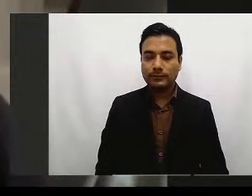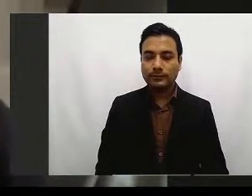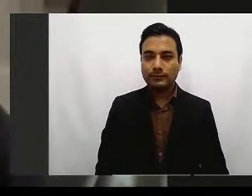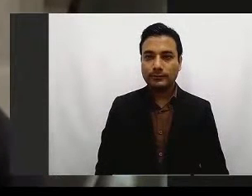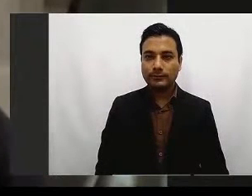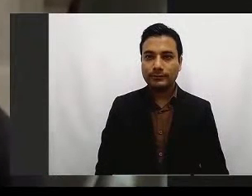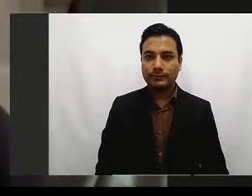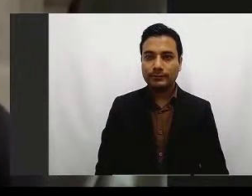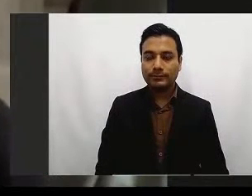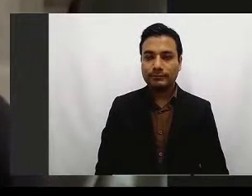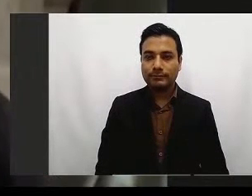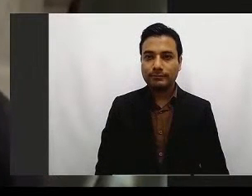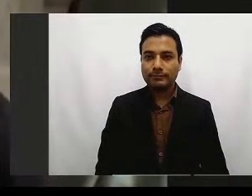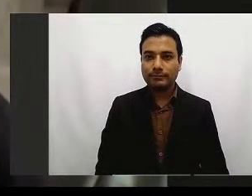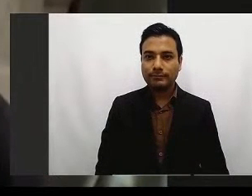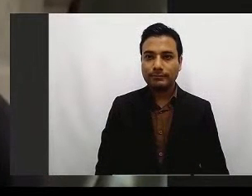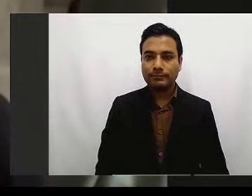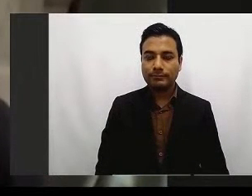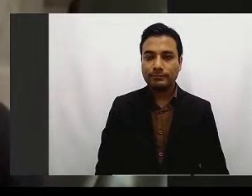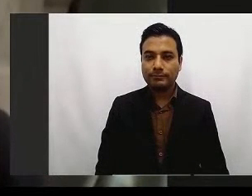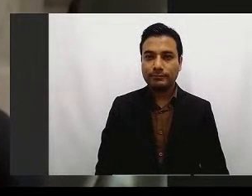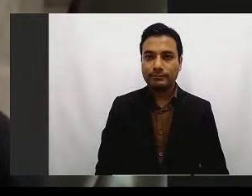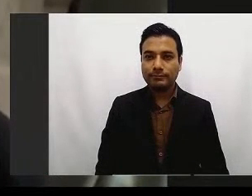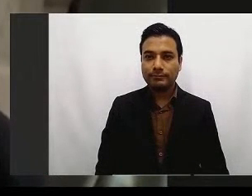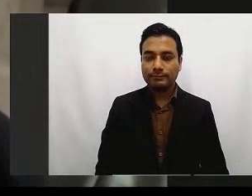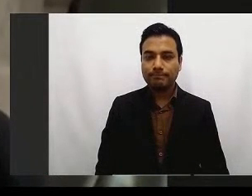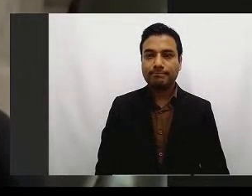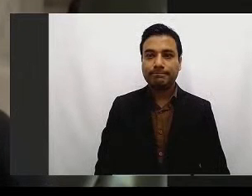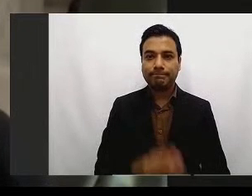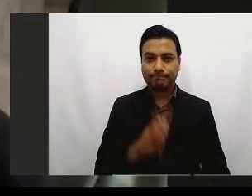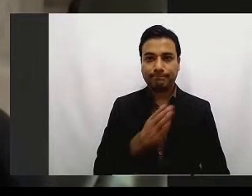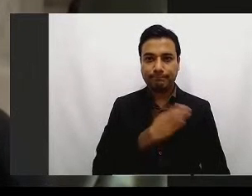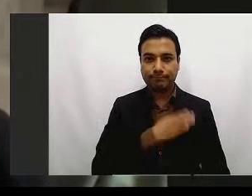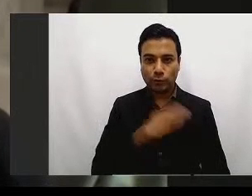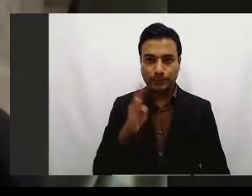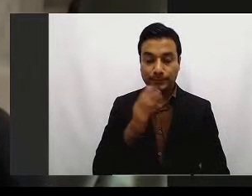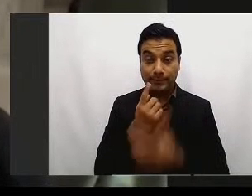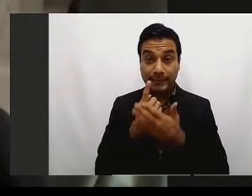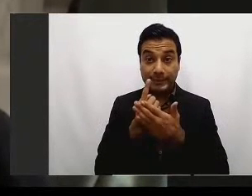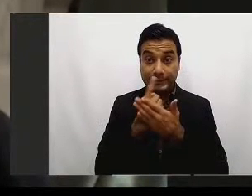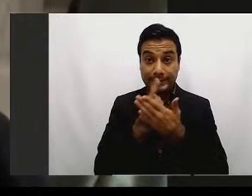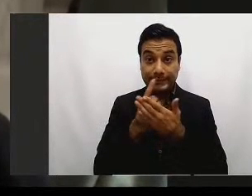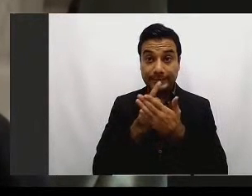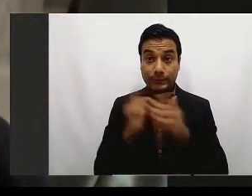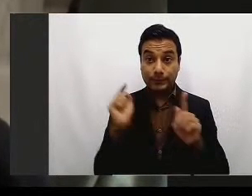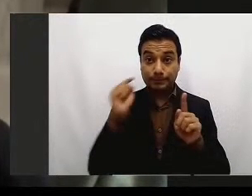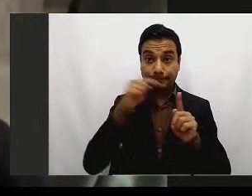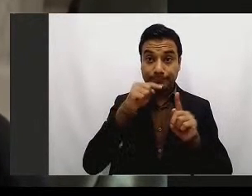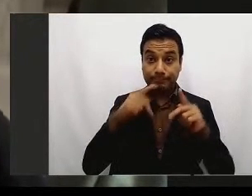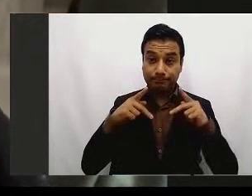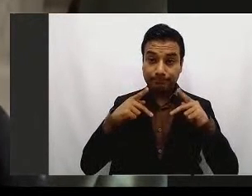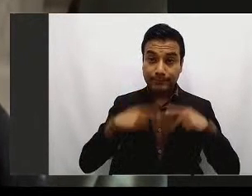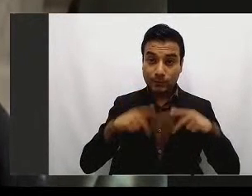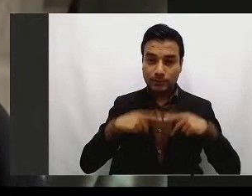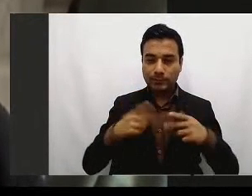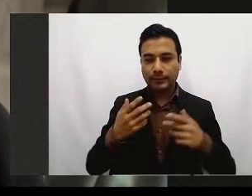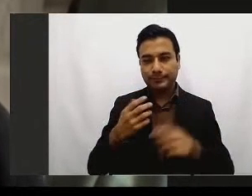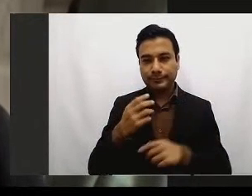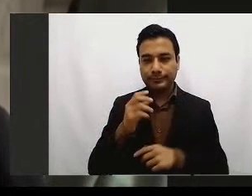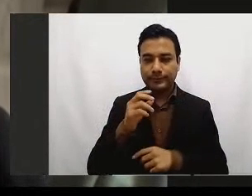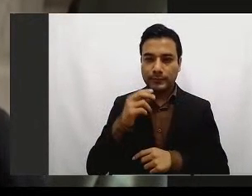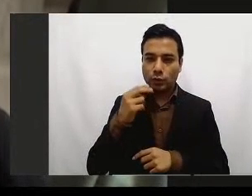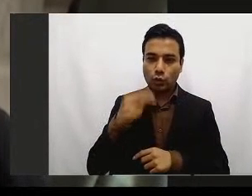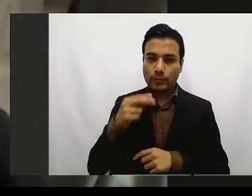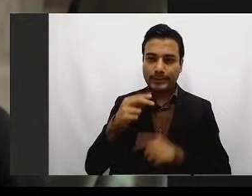so human-centered design. El diseño basado en las personas, bueno, tiene muchos nombres, pero yo me